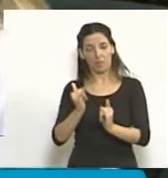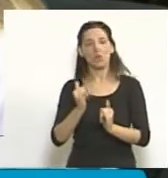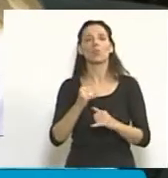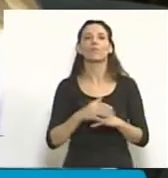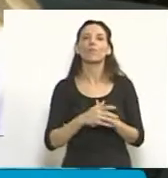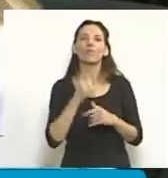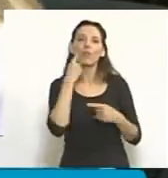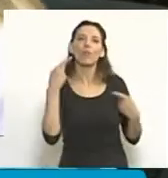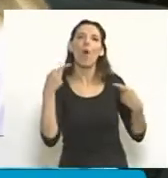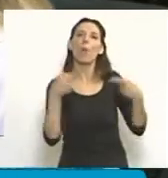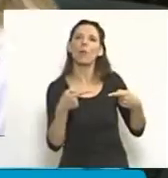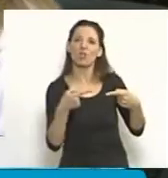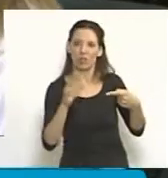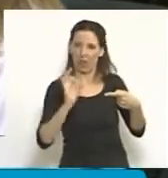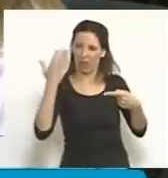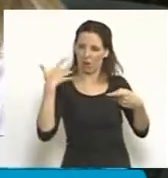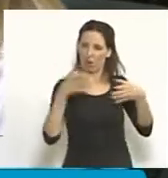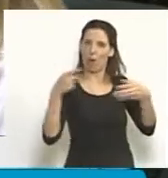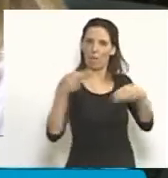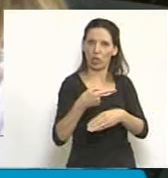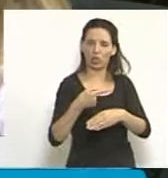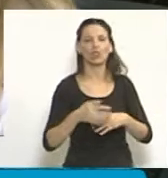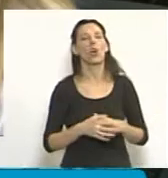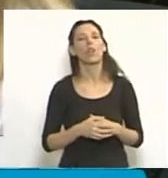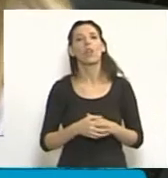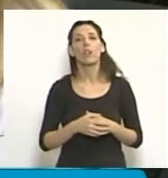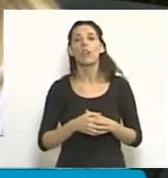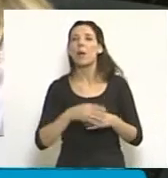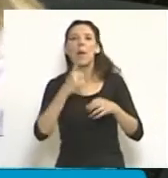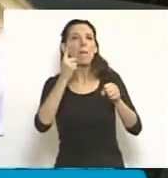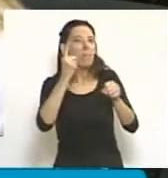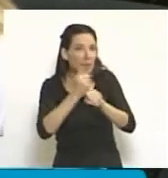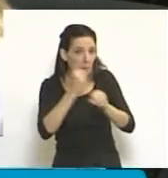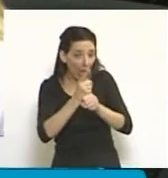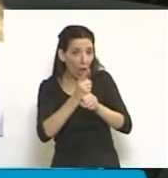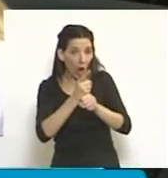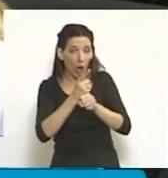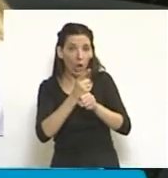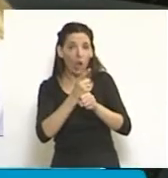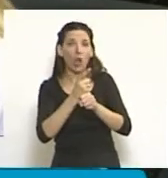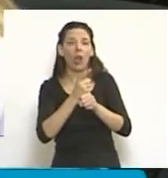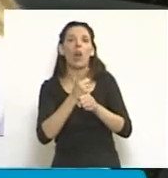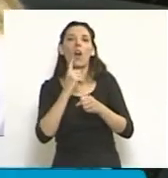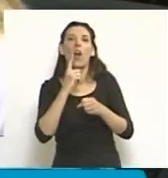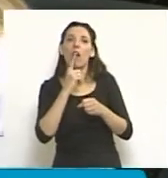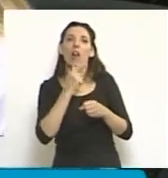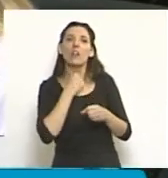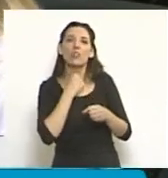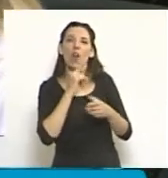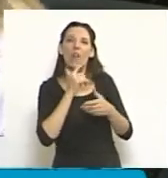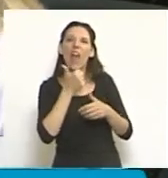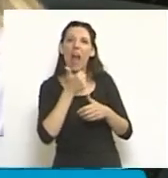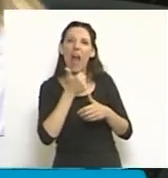como posición en aquel momento, que estamos, primero que nada, a favor de la adopción del sistema